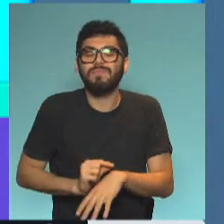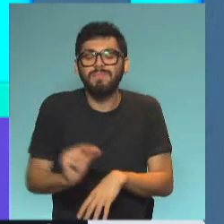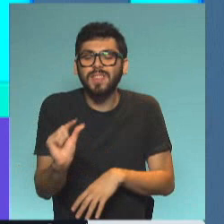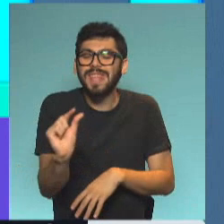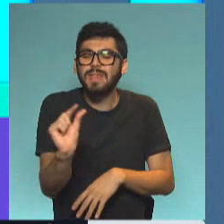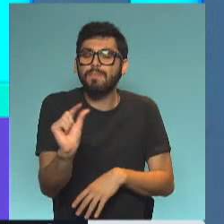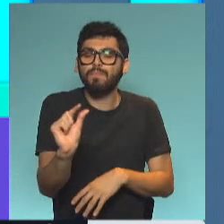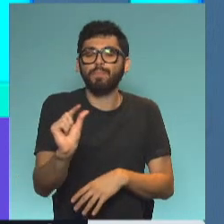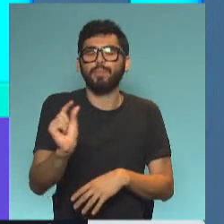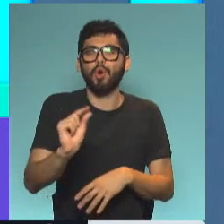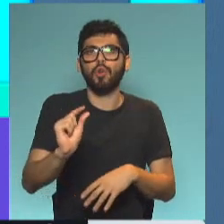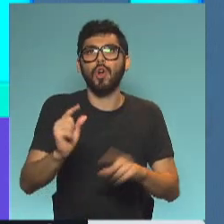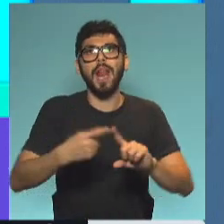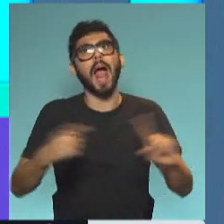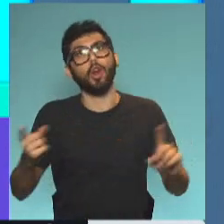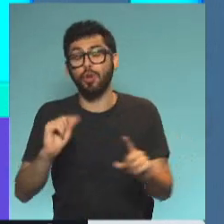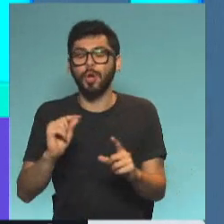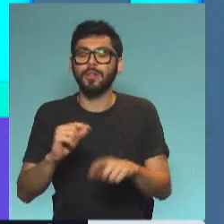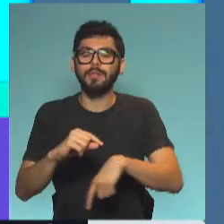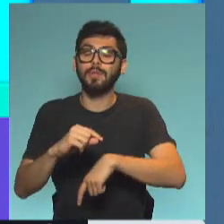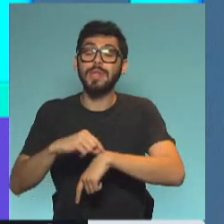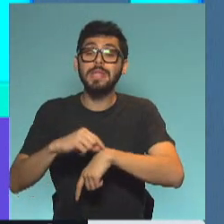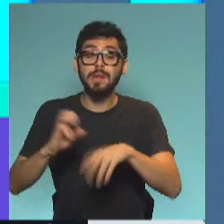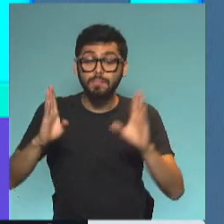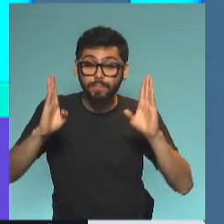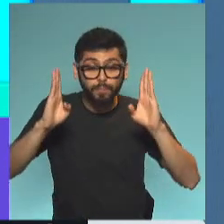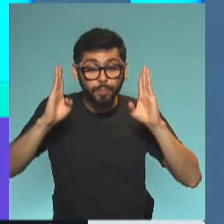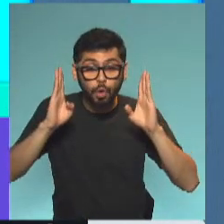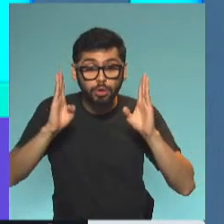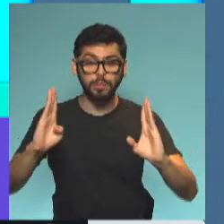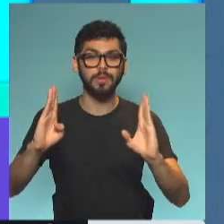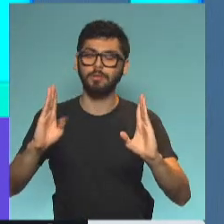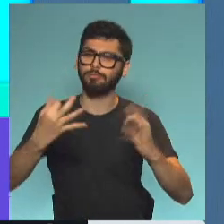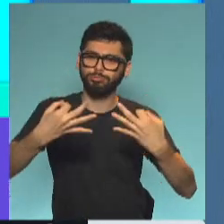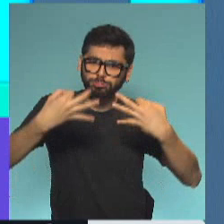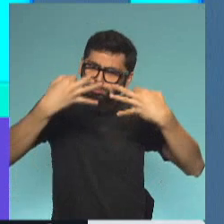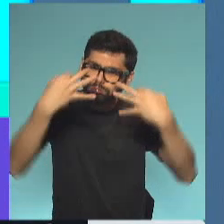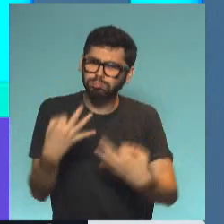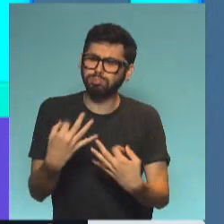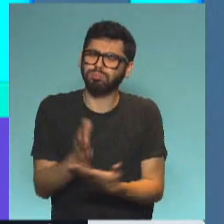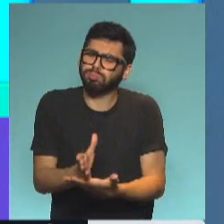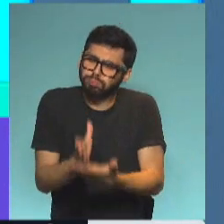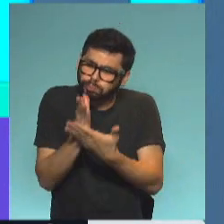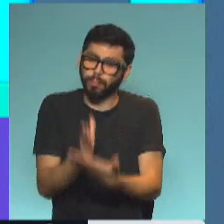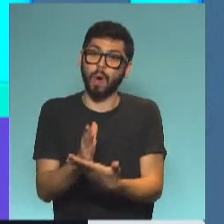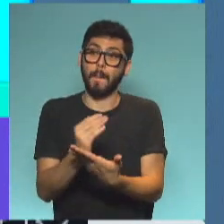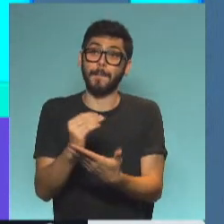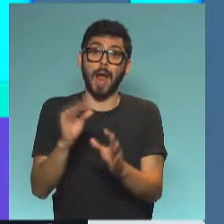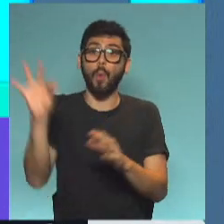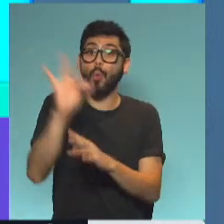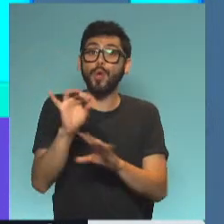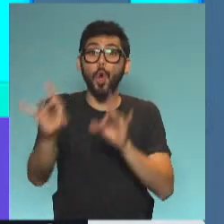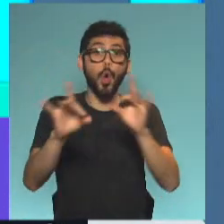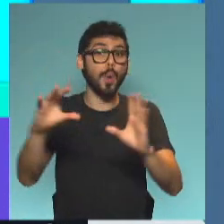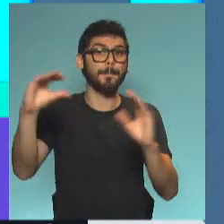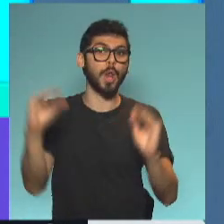no prolongado pero por un tiempo muy estricto muy severo de forma tal de que podamos frenar la transmisión del virus si